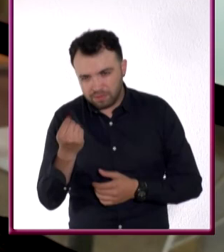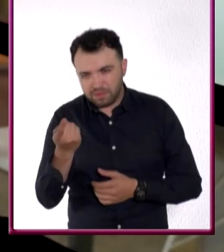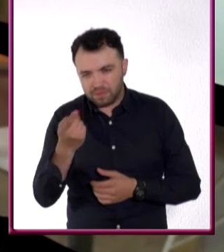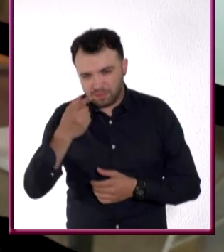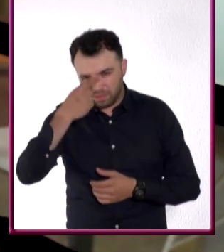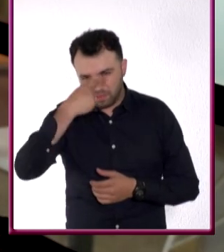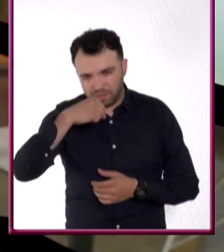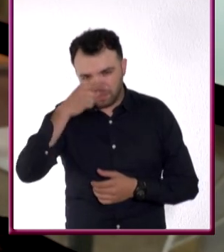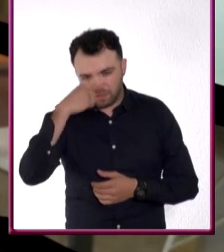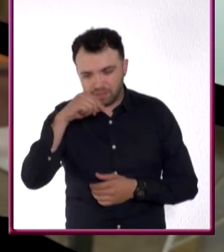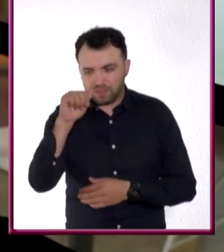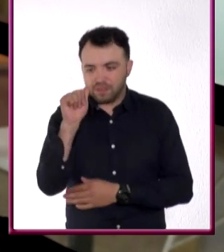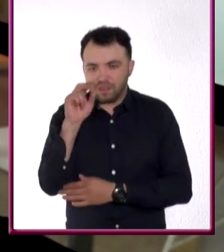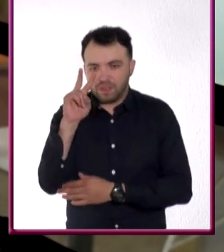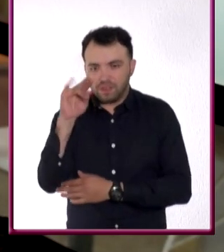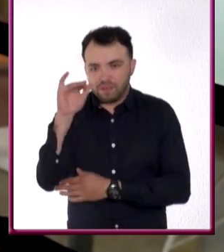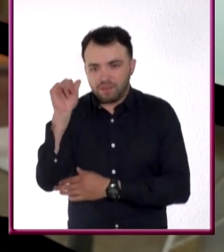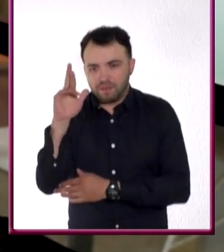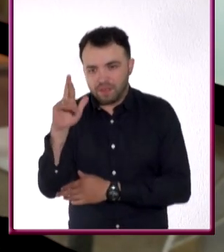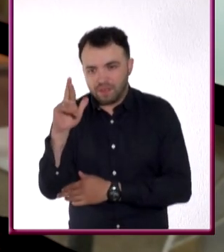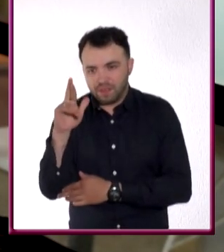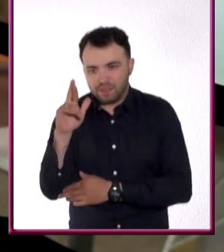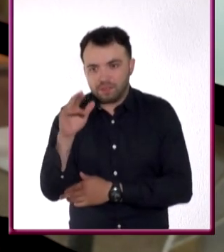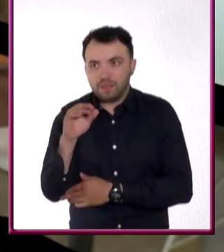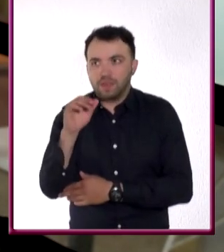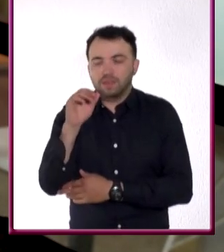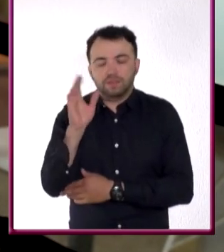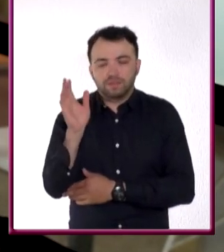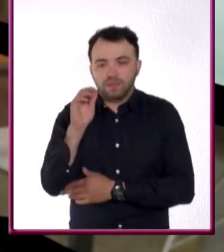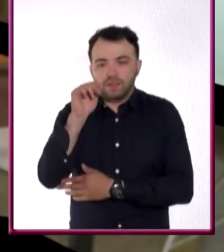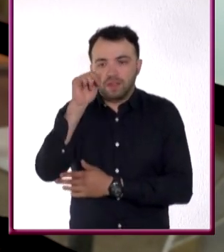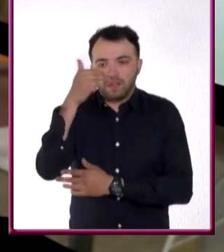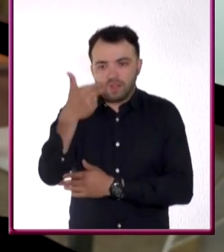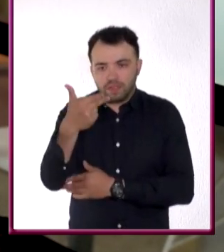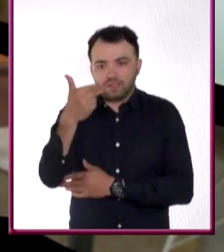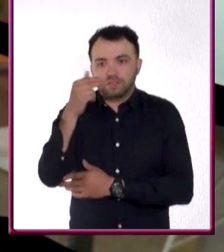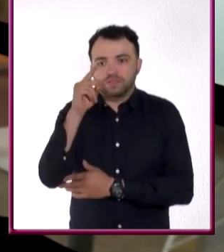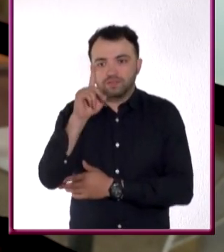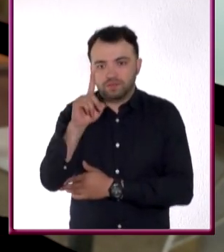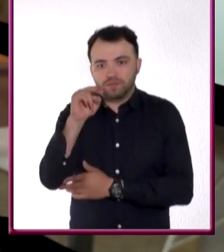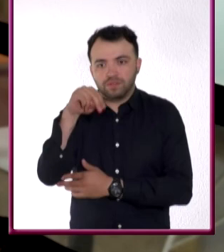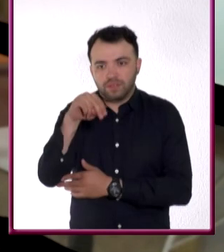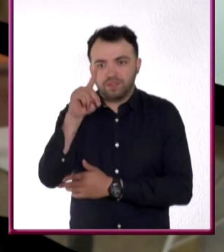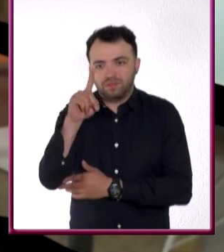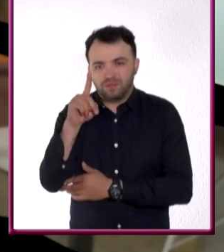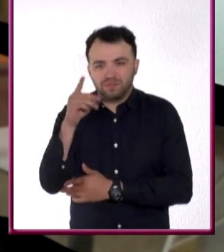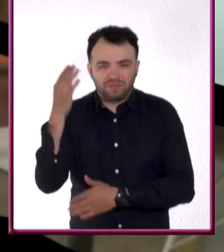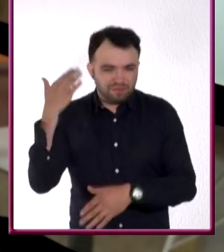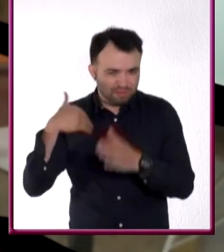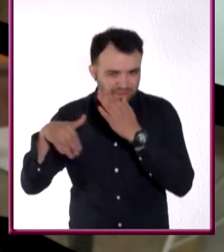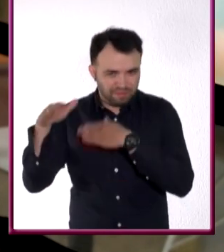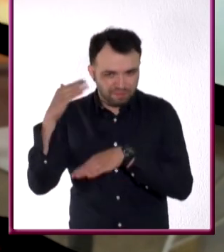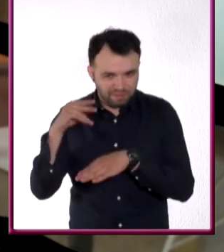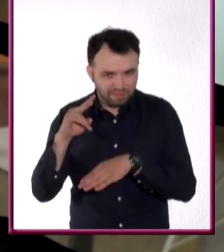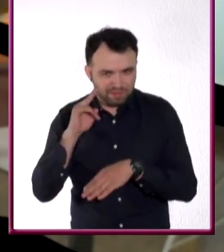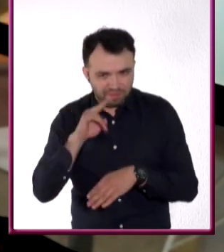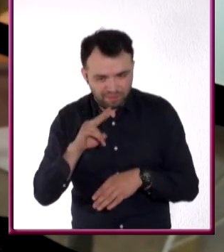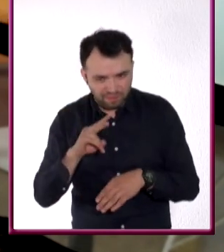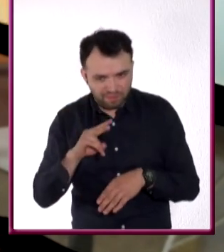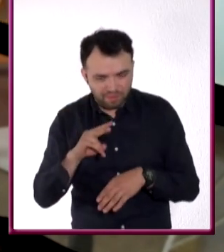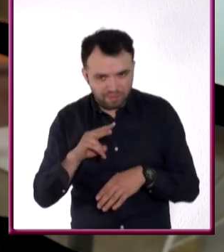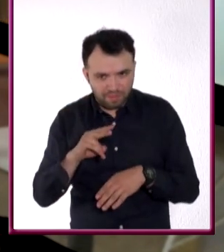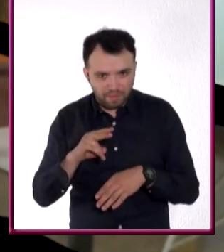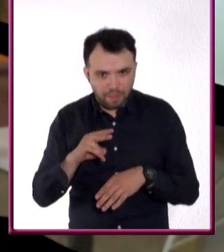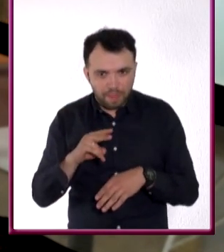esta de aviar, no era aviar, bueno, el H1N1, que también surgió, ¿no?